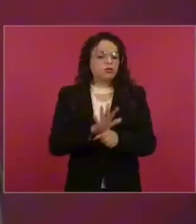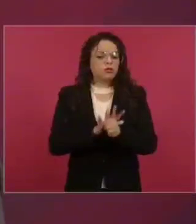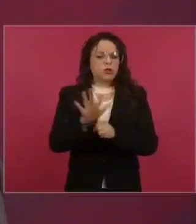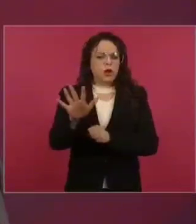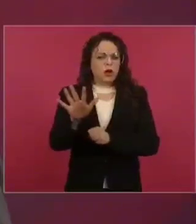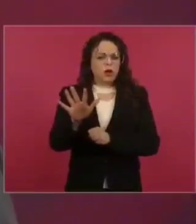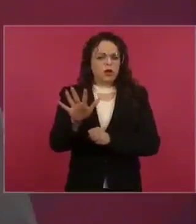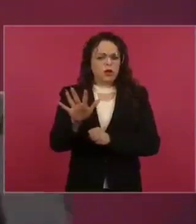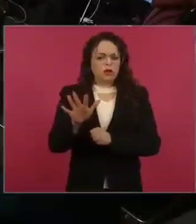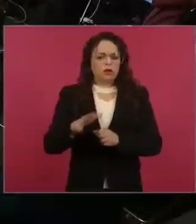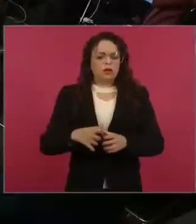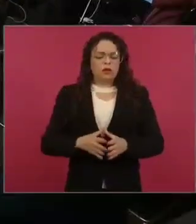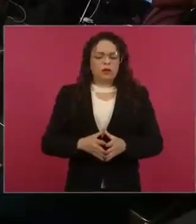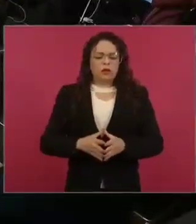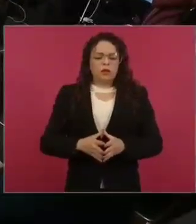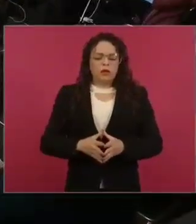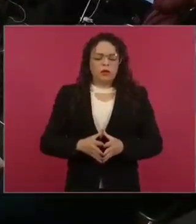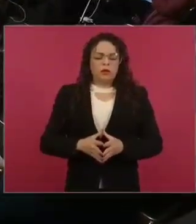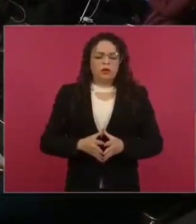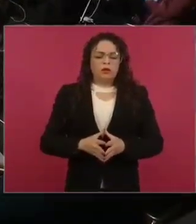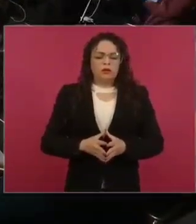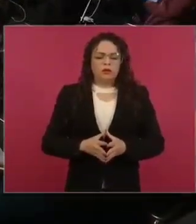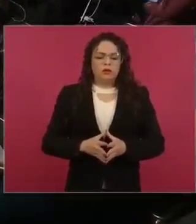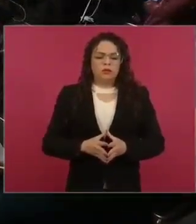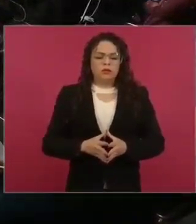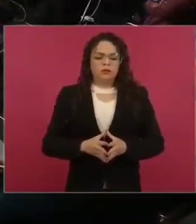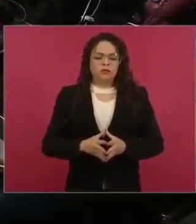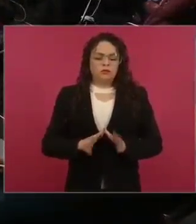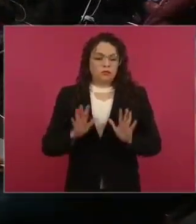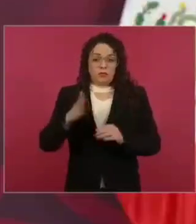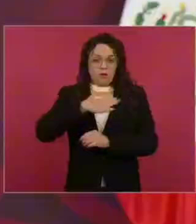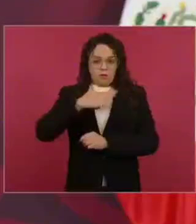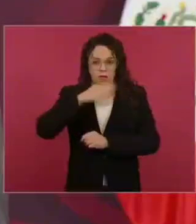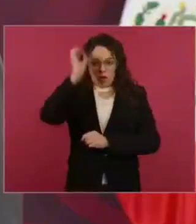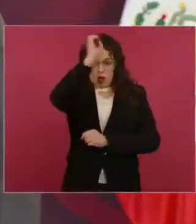Claudia se sostiene con la realidad. La gente quiere la